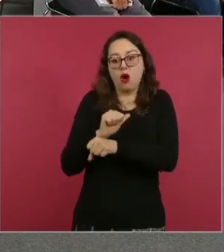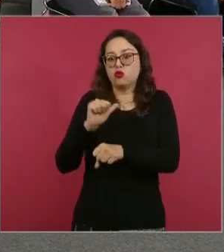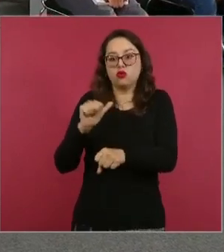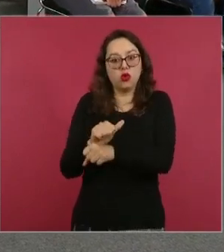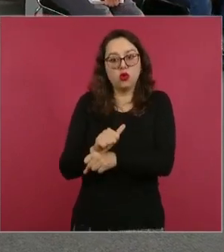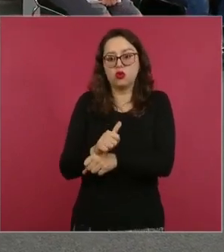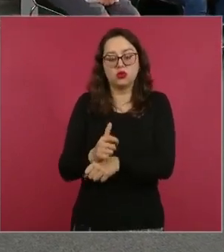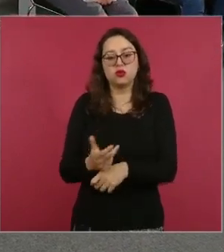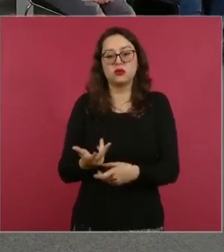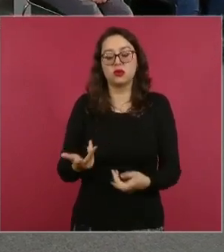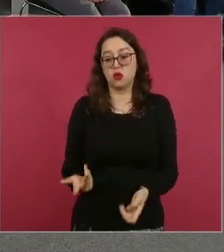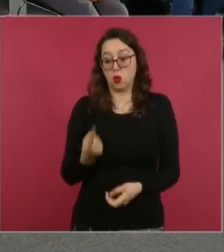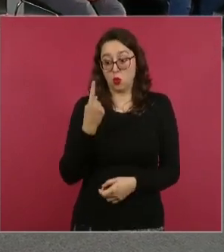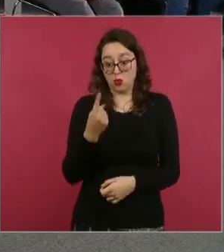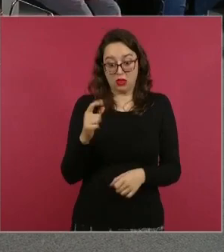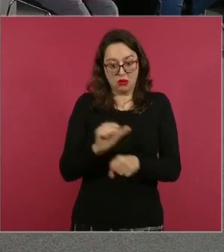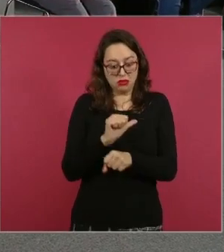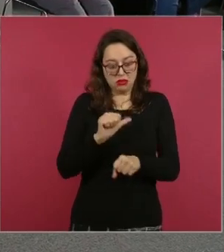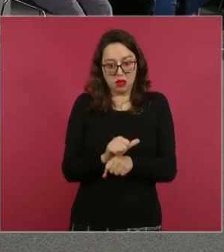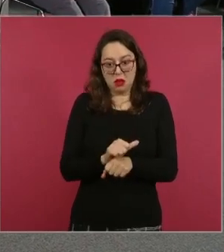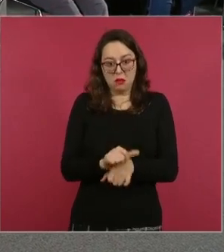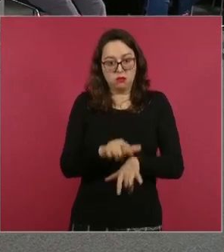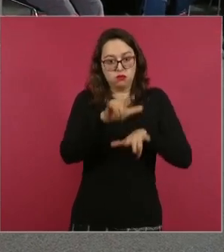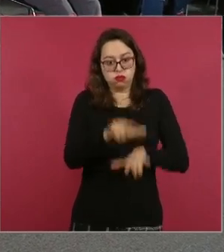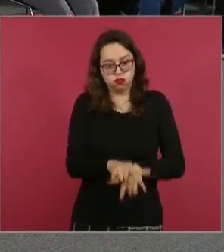atascado dos